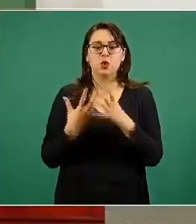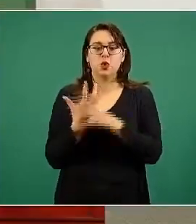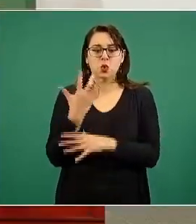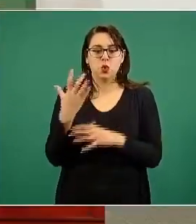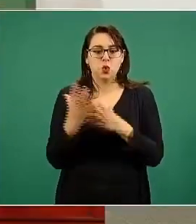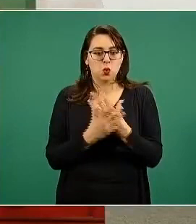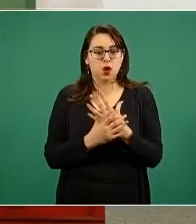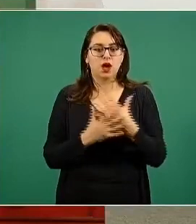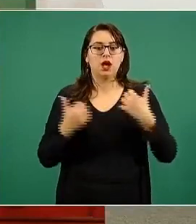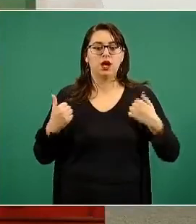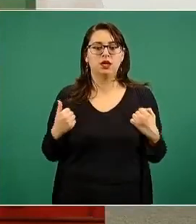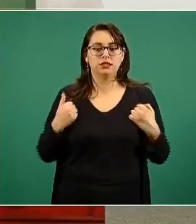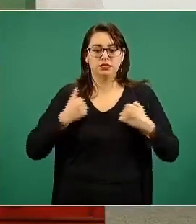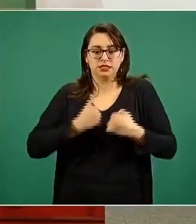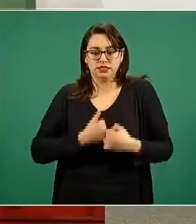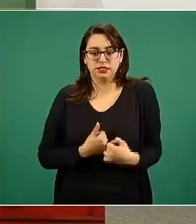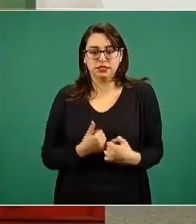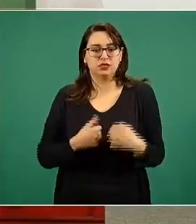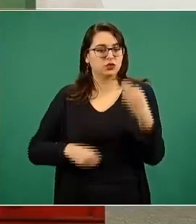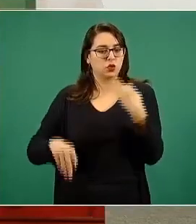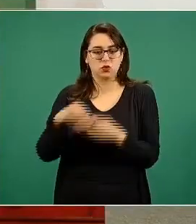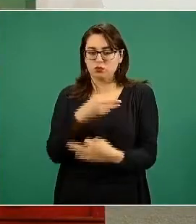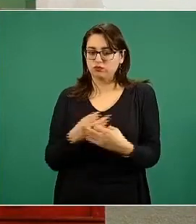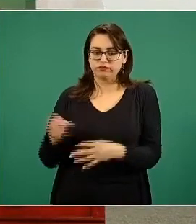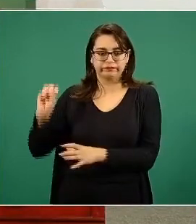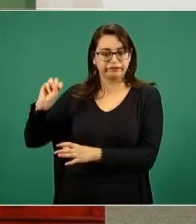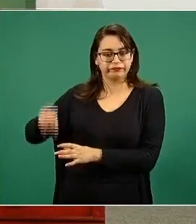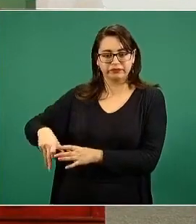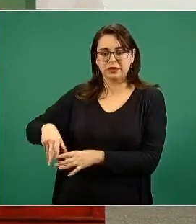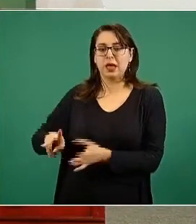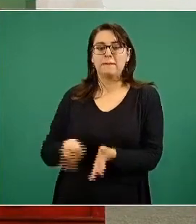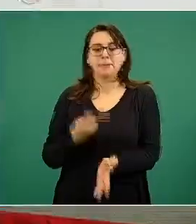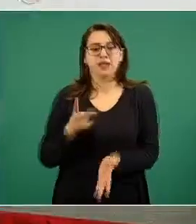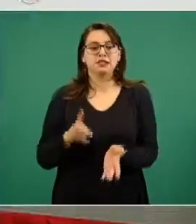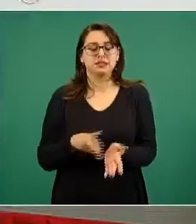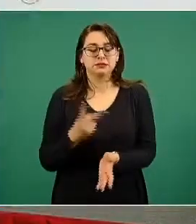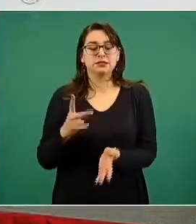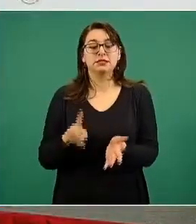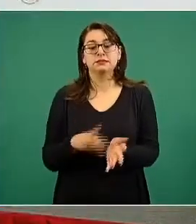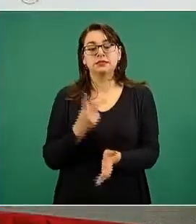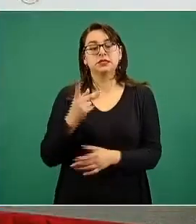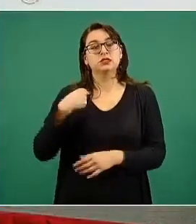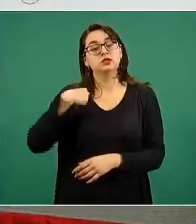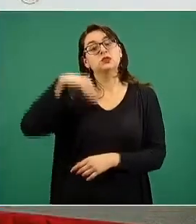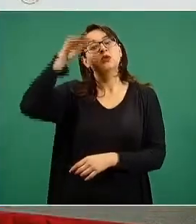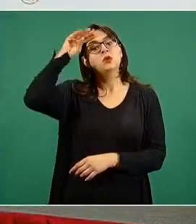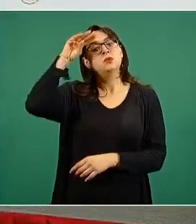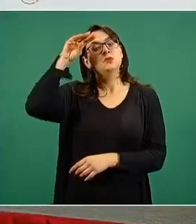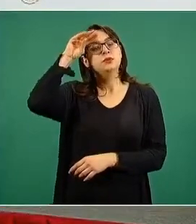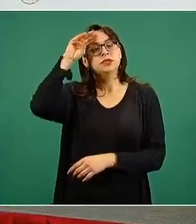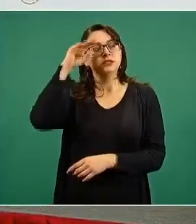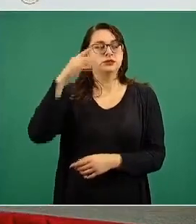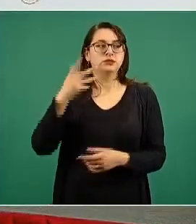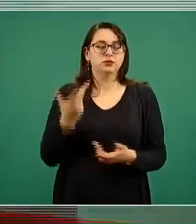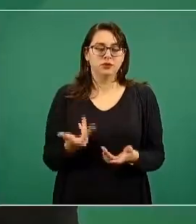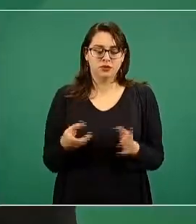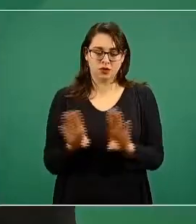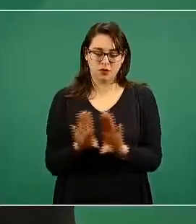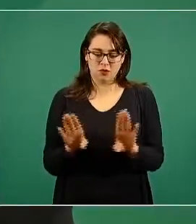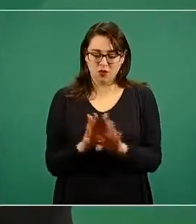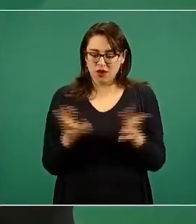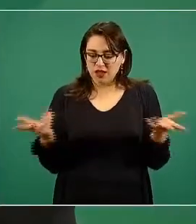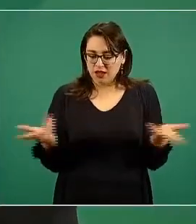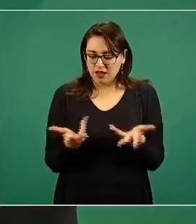guantes, bata desechable, todo eso. Lo que hay que hacer, me parece, es también un